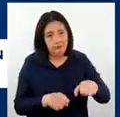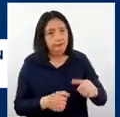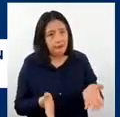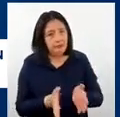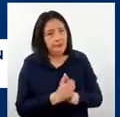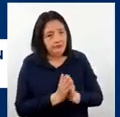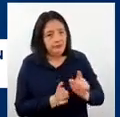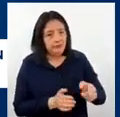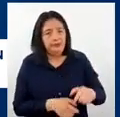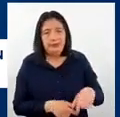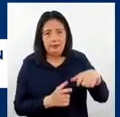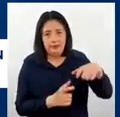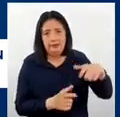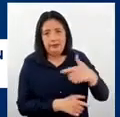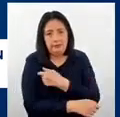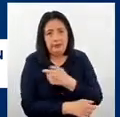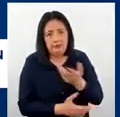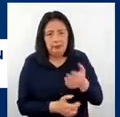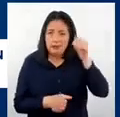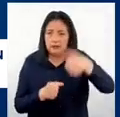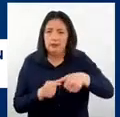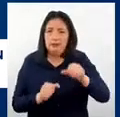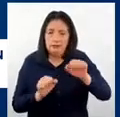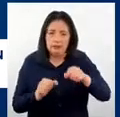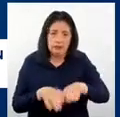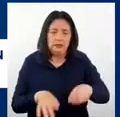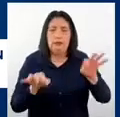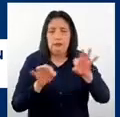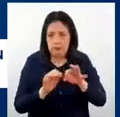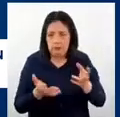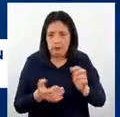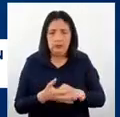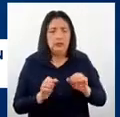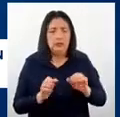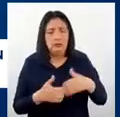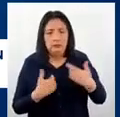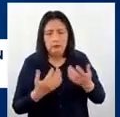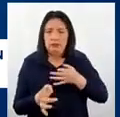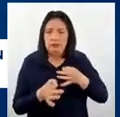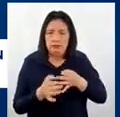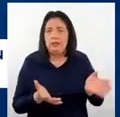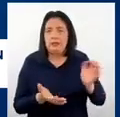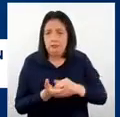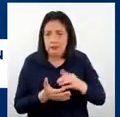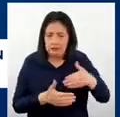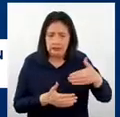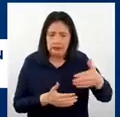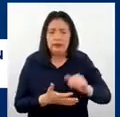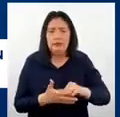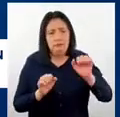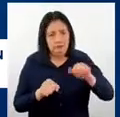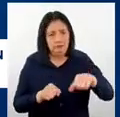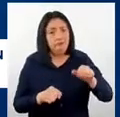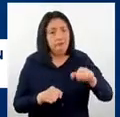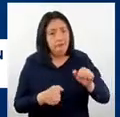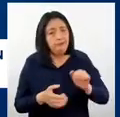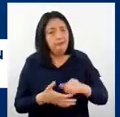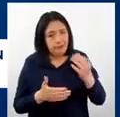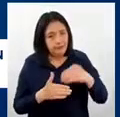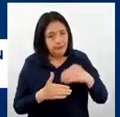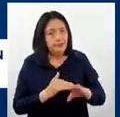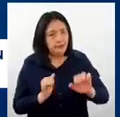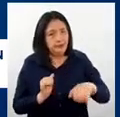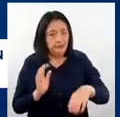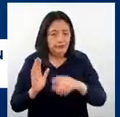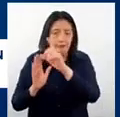el carnet de vacunación, ¿no? Recordemos la importancia que tiene, que podemos detallar un poco más adelante, pero sí estaría comprendido dentro de los lugares